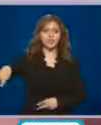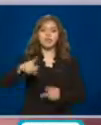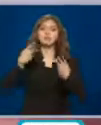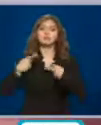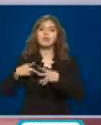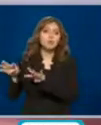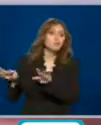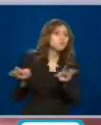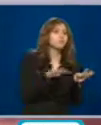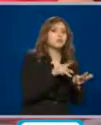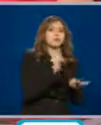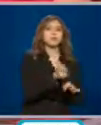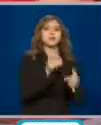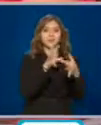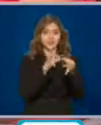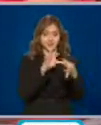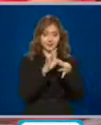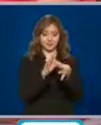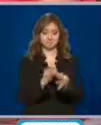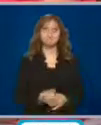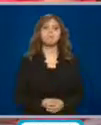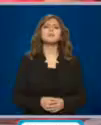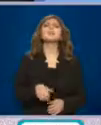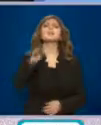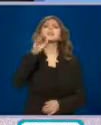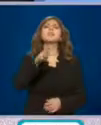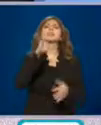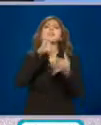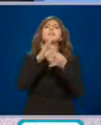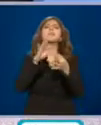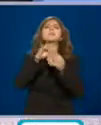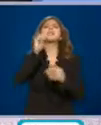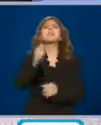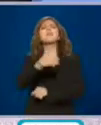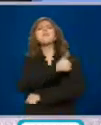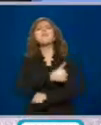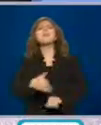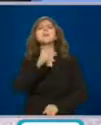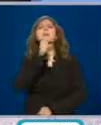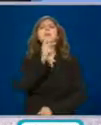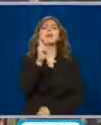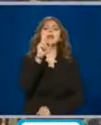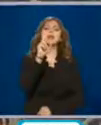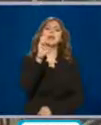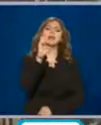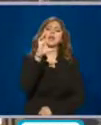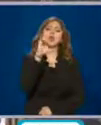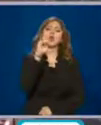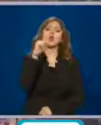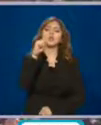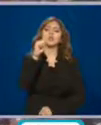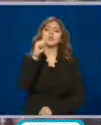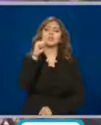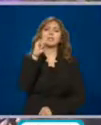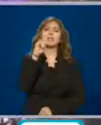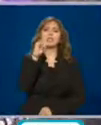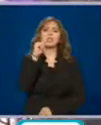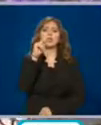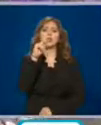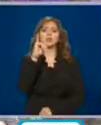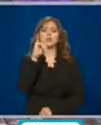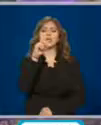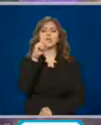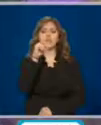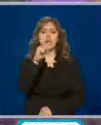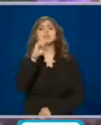corrido y todo. Oye, platícanos cómo es esto de las familias reconstituidas. De las familias reconstituidas, reconstruidas, es